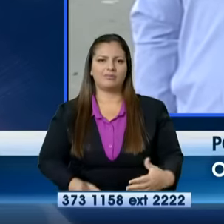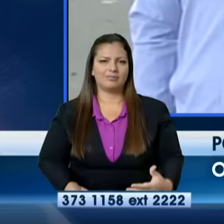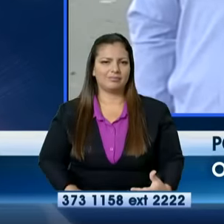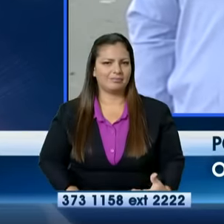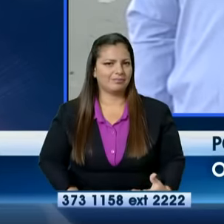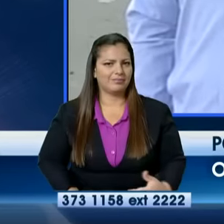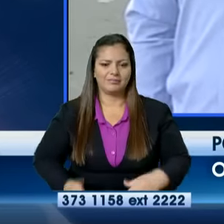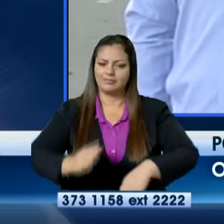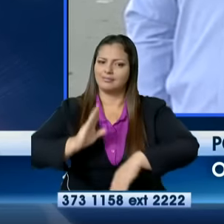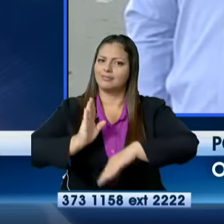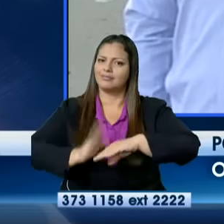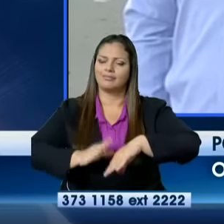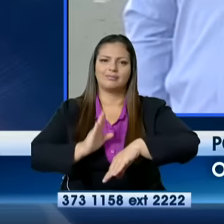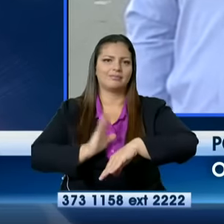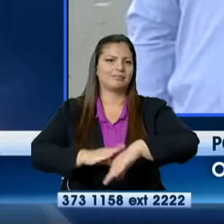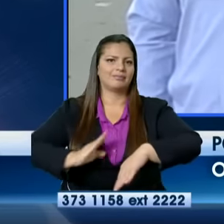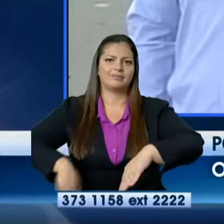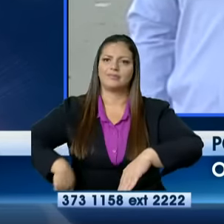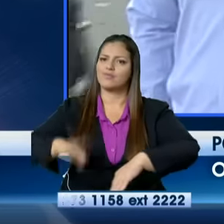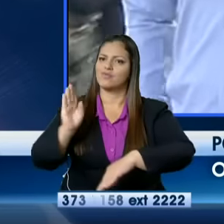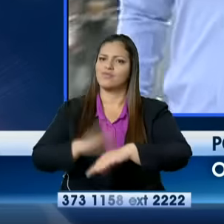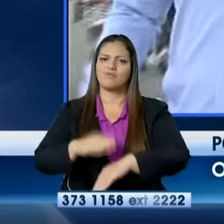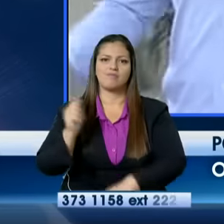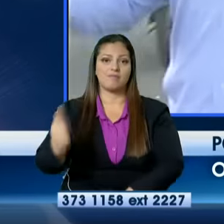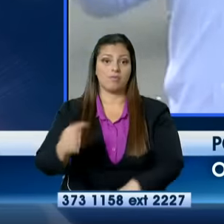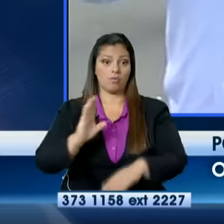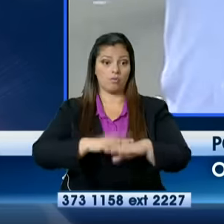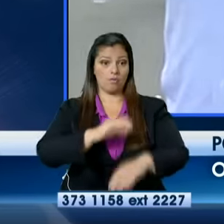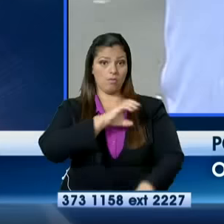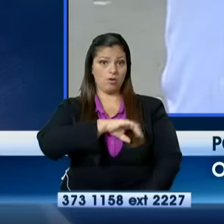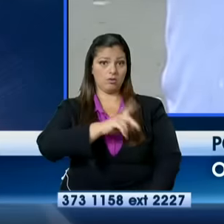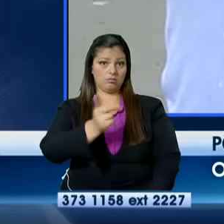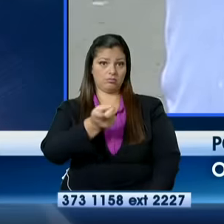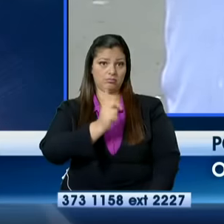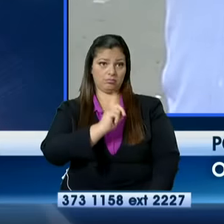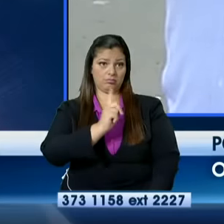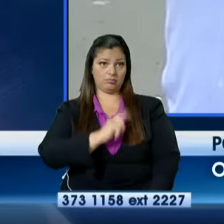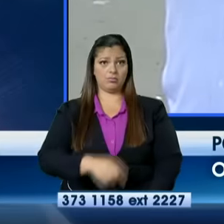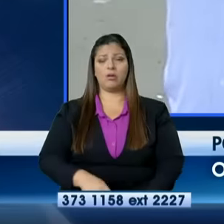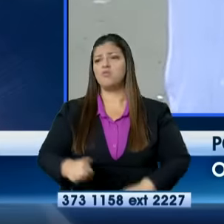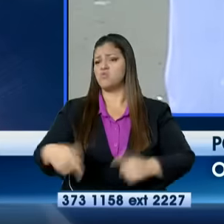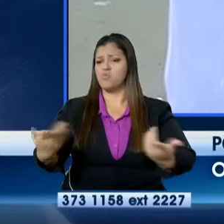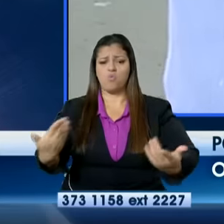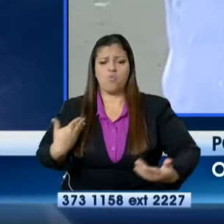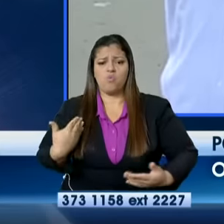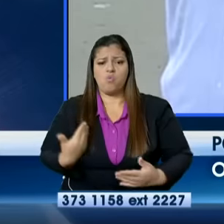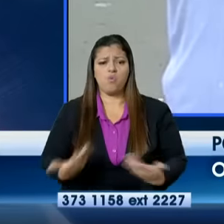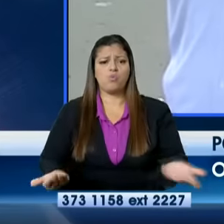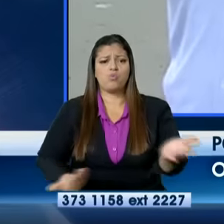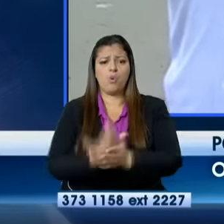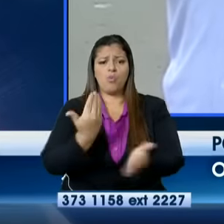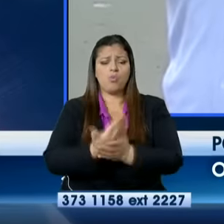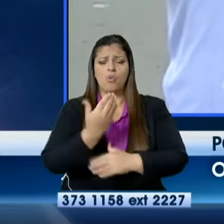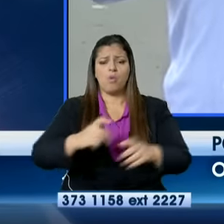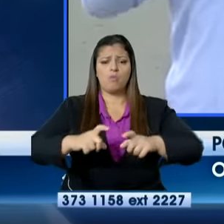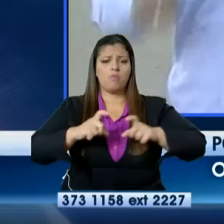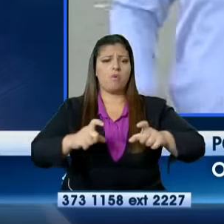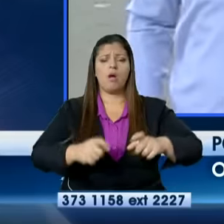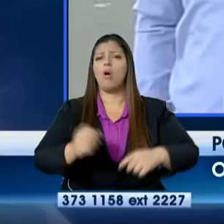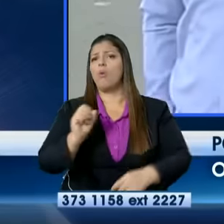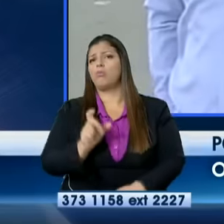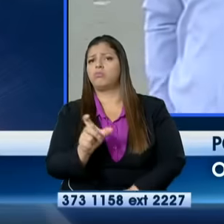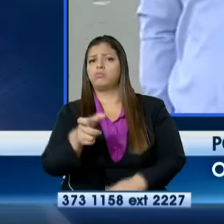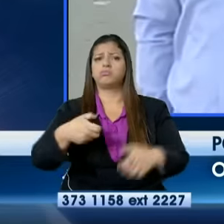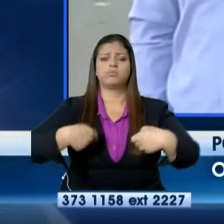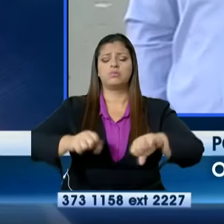andan apurados por ir a hacer sus labores cotidianas. No tengo plata para sacar porque tengo hijos, porque yo no soy vago, porque no tengo tiempo.